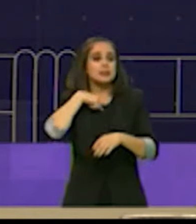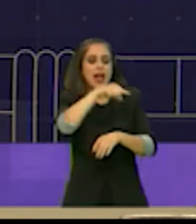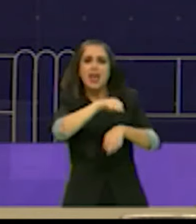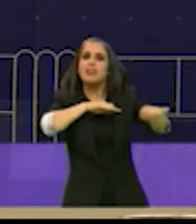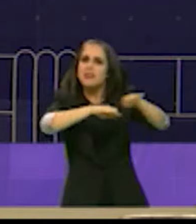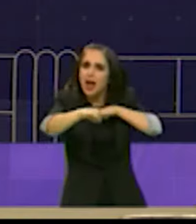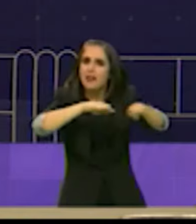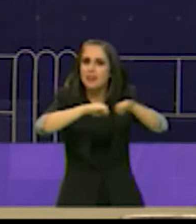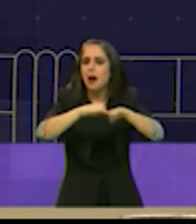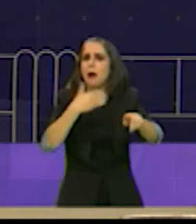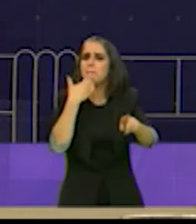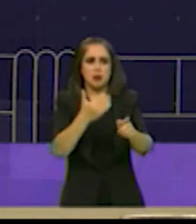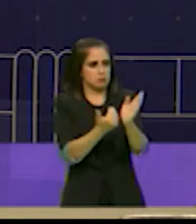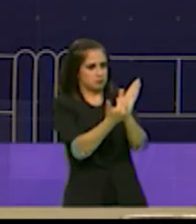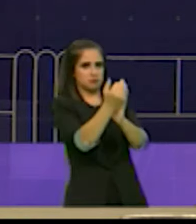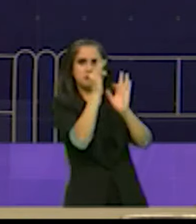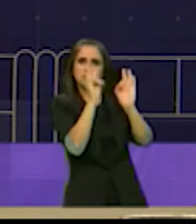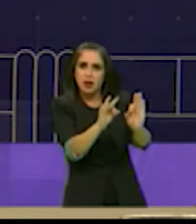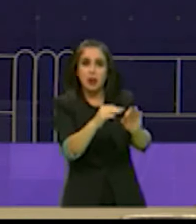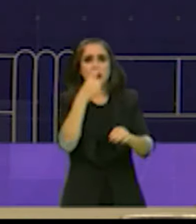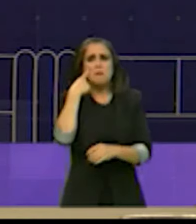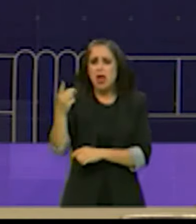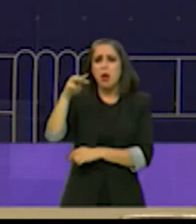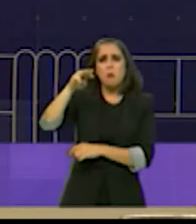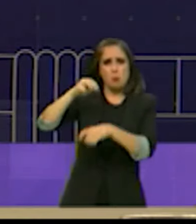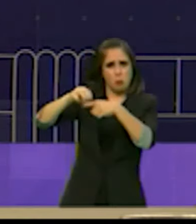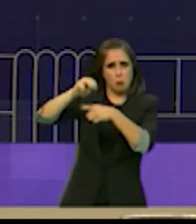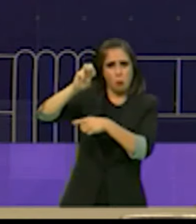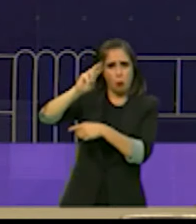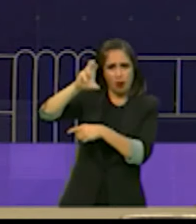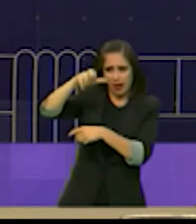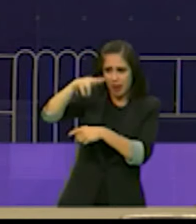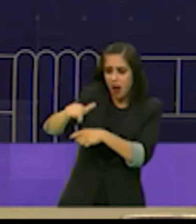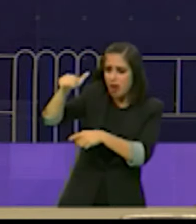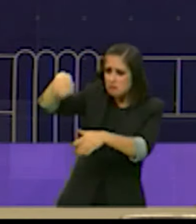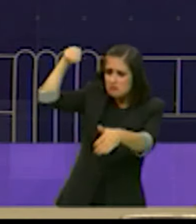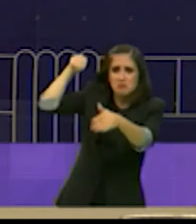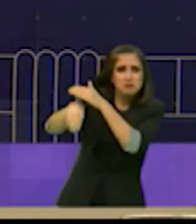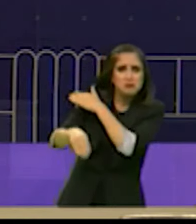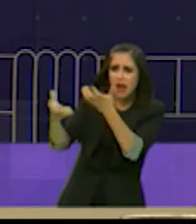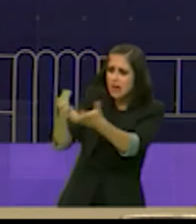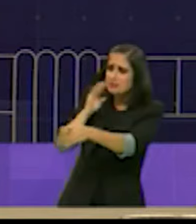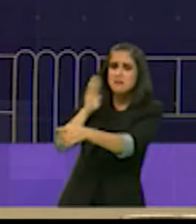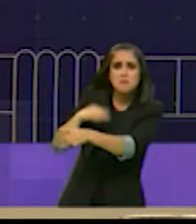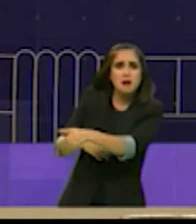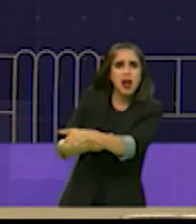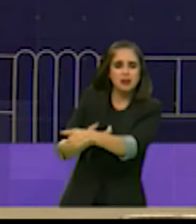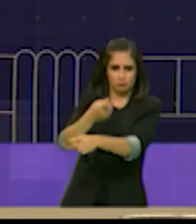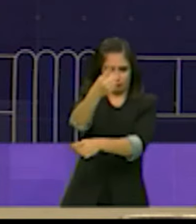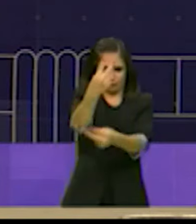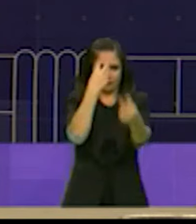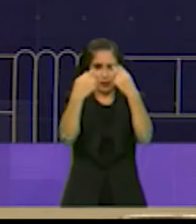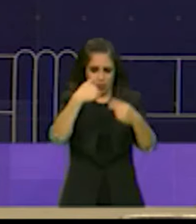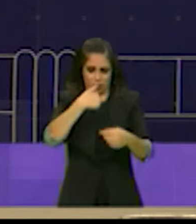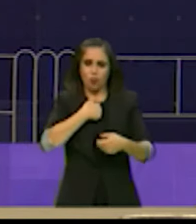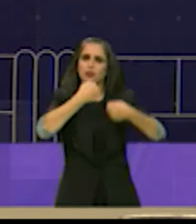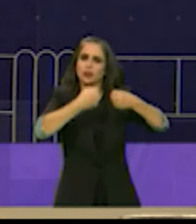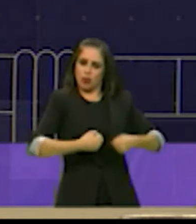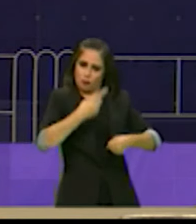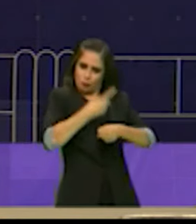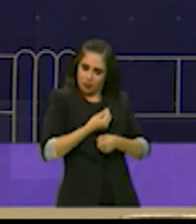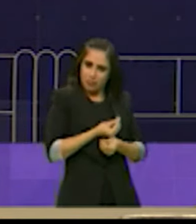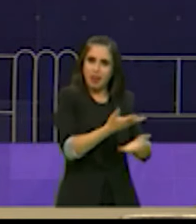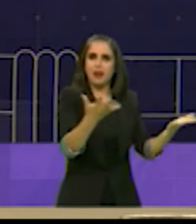venido desplomando, que por mucho que invente sus números y que por mucho que